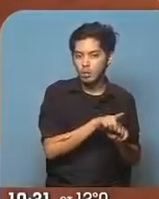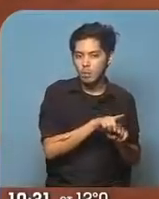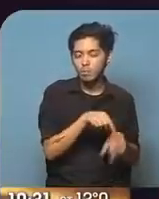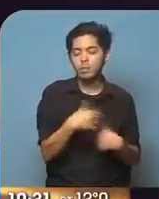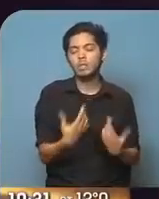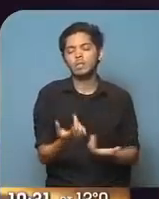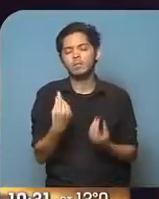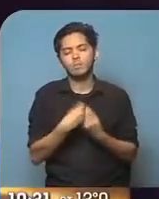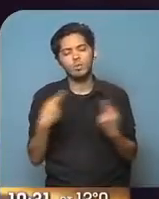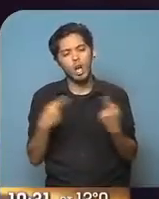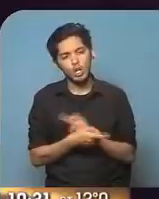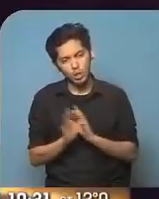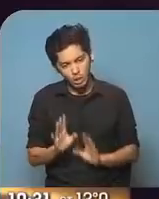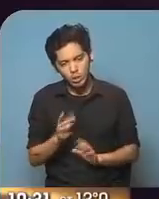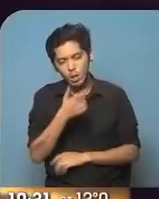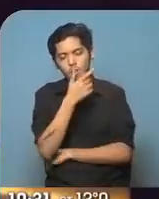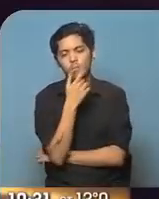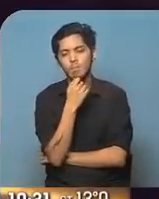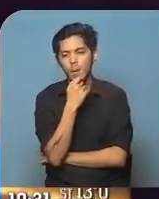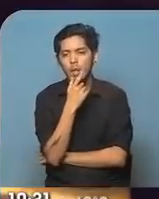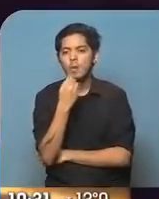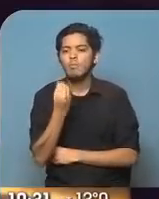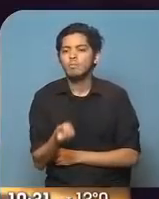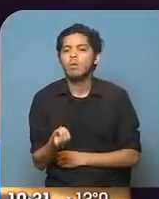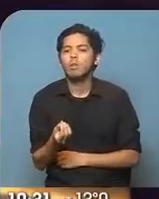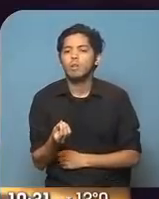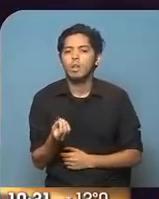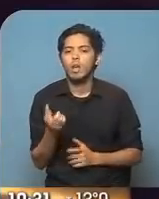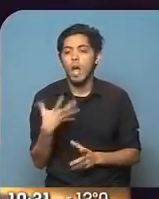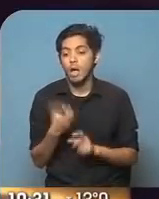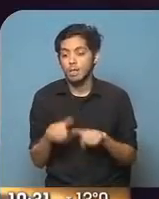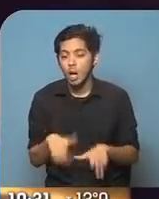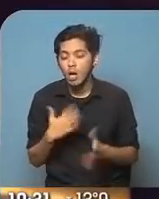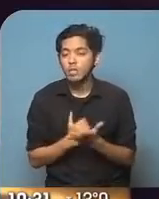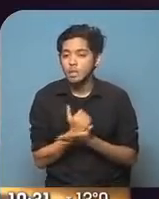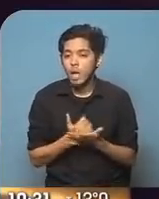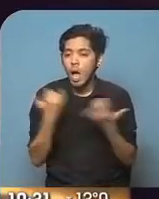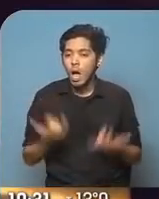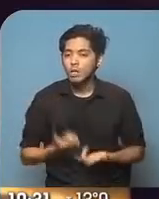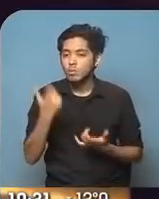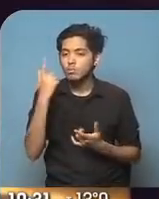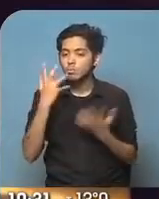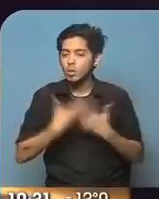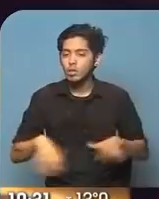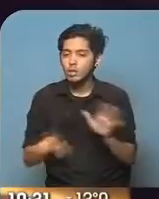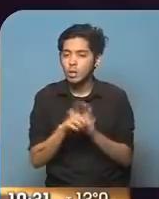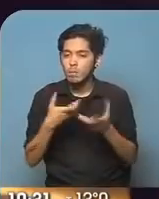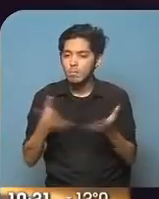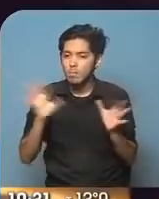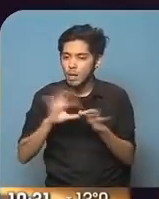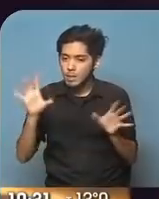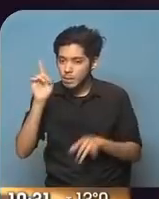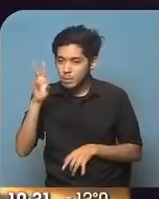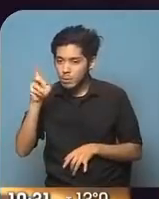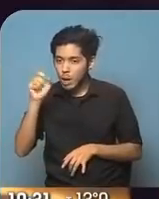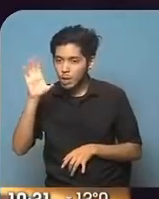hay muchas contradicciones porque si bien se espera que haya un proyecto de ley para darle mayor independencia al banco